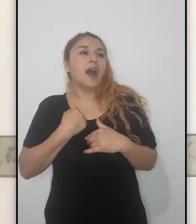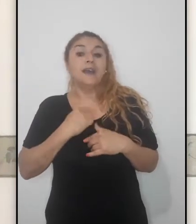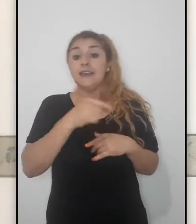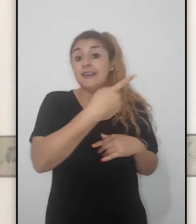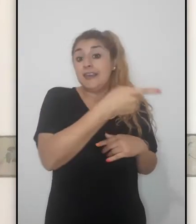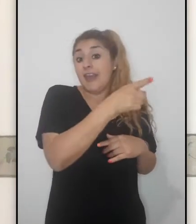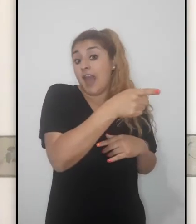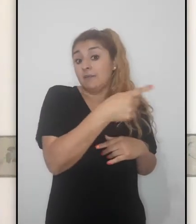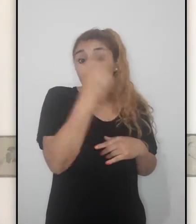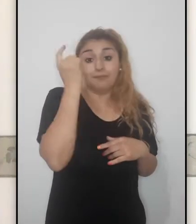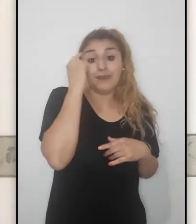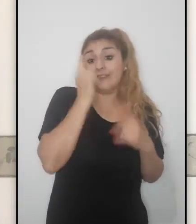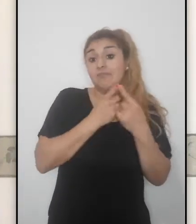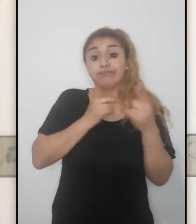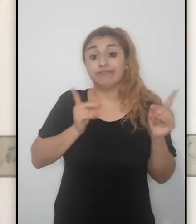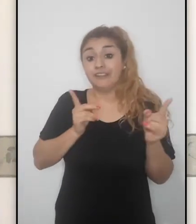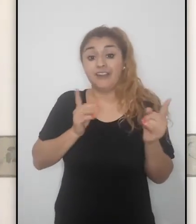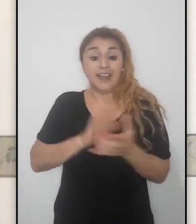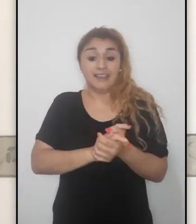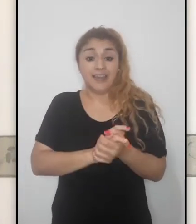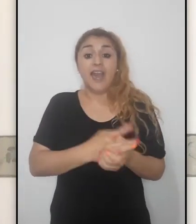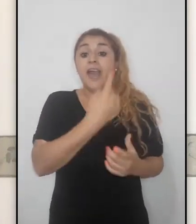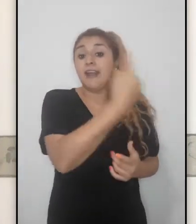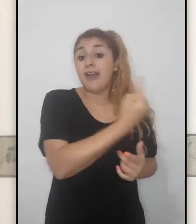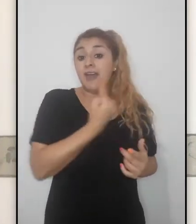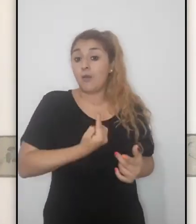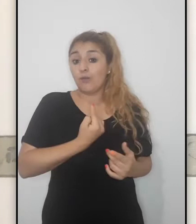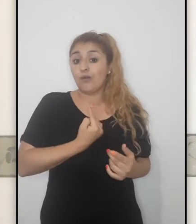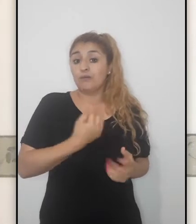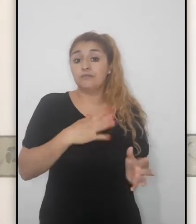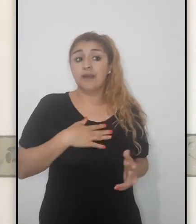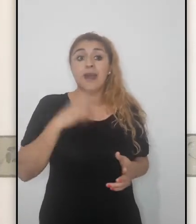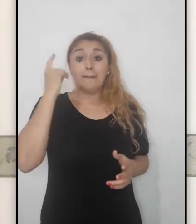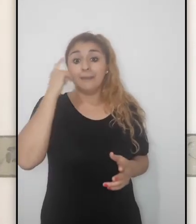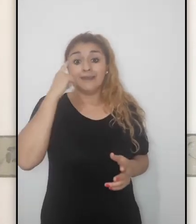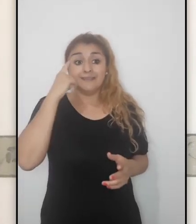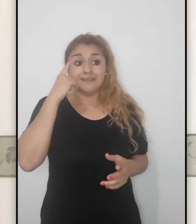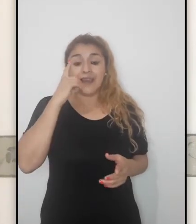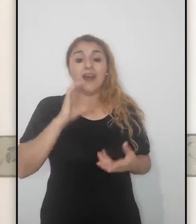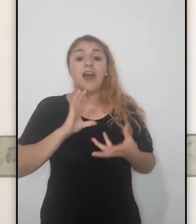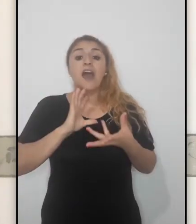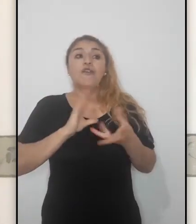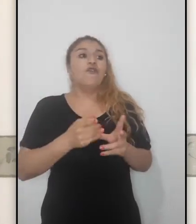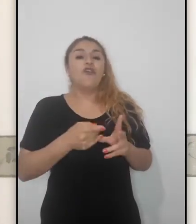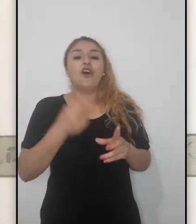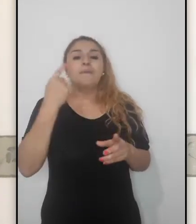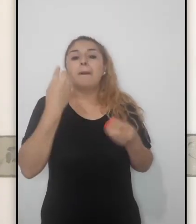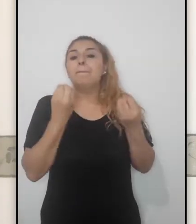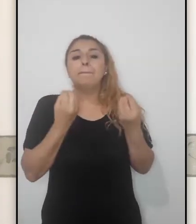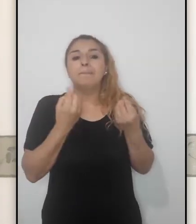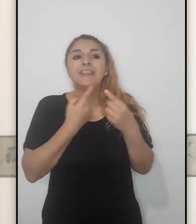perspectiva o con lo que se llama también subjetividad y cada persona se ubica